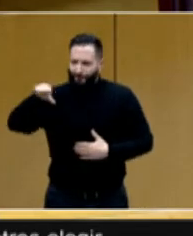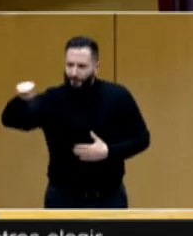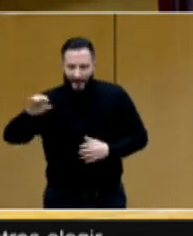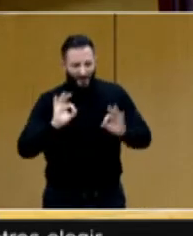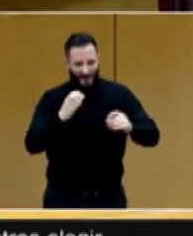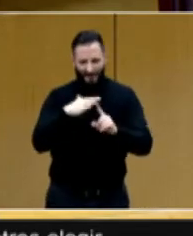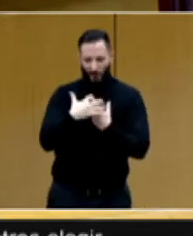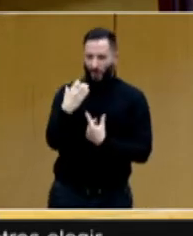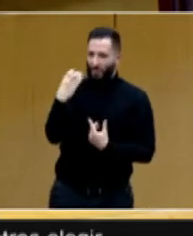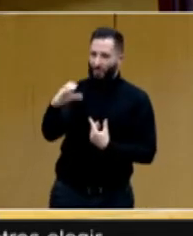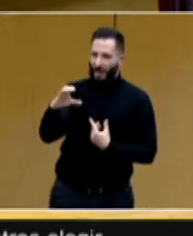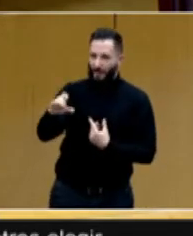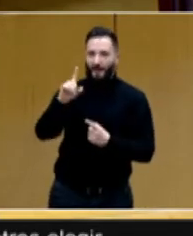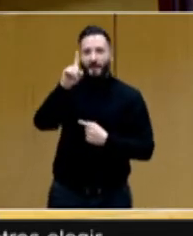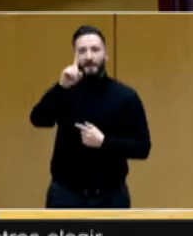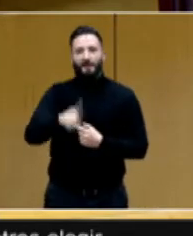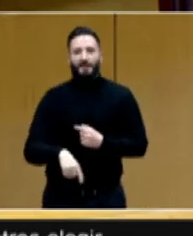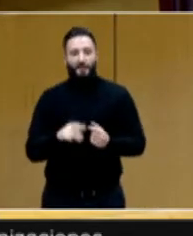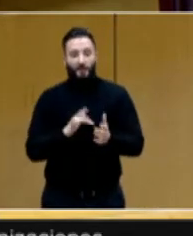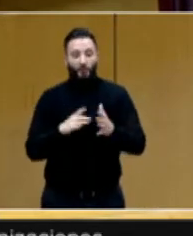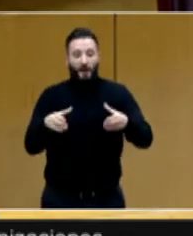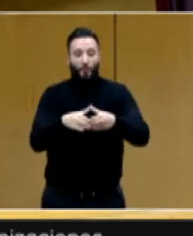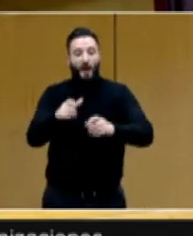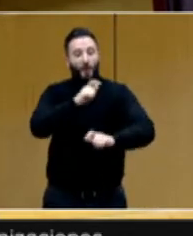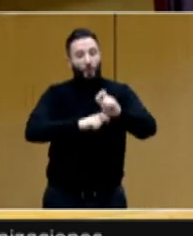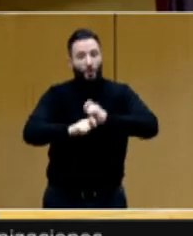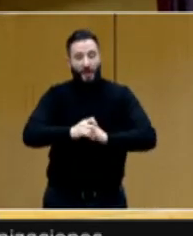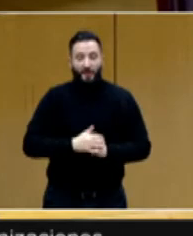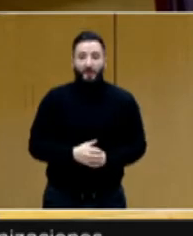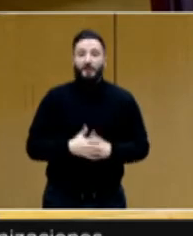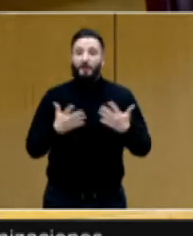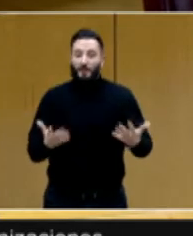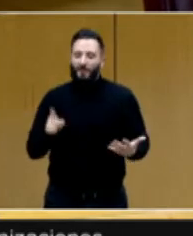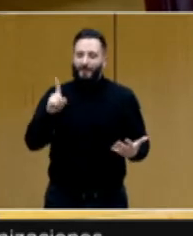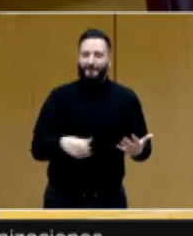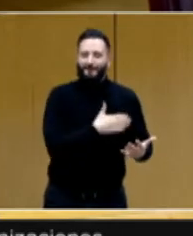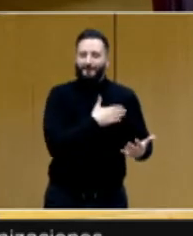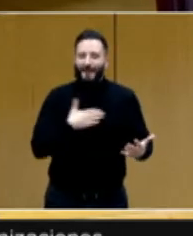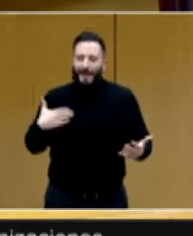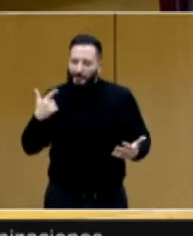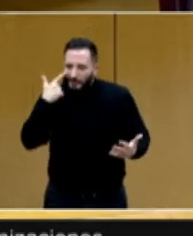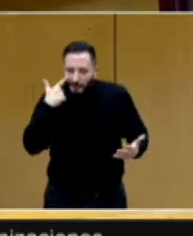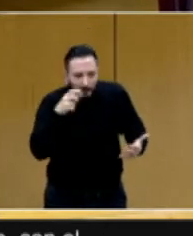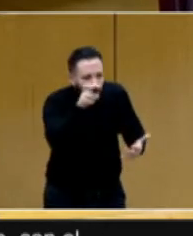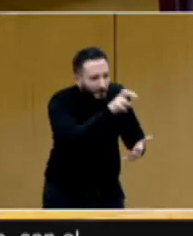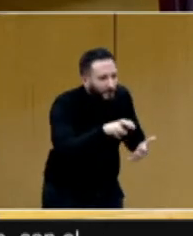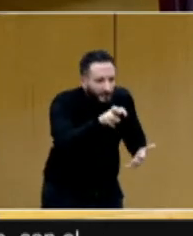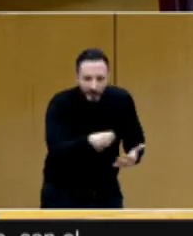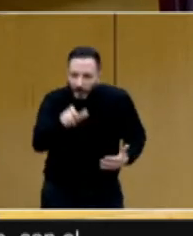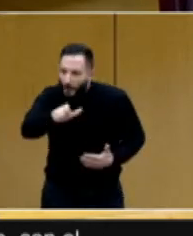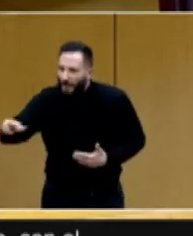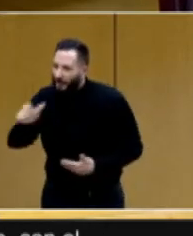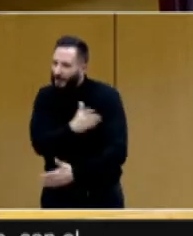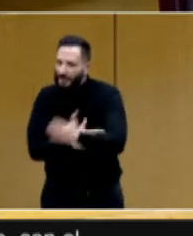instituciones que agrupa o asocia pero también hemos querido ir a buscar a las personas con discapacidad igual que con